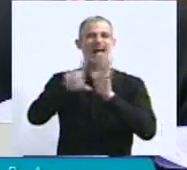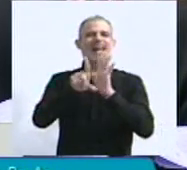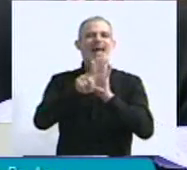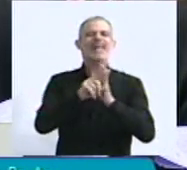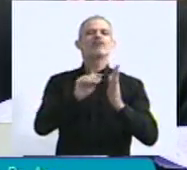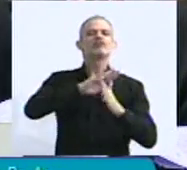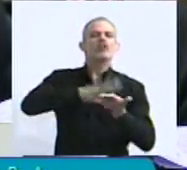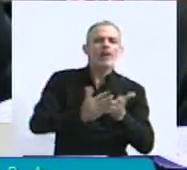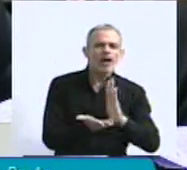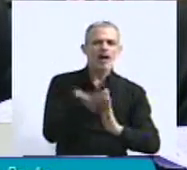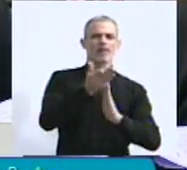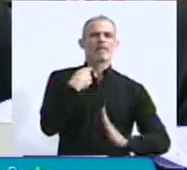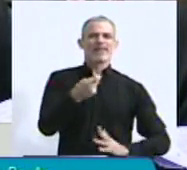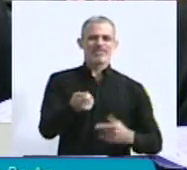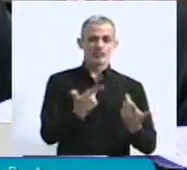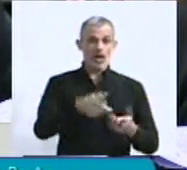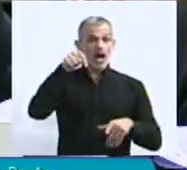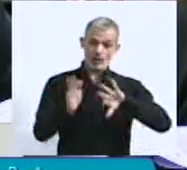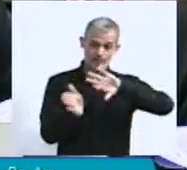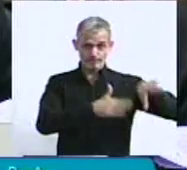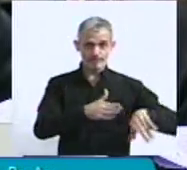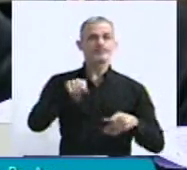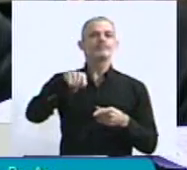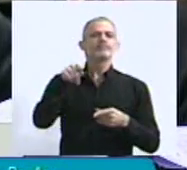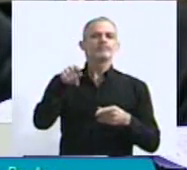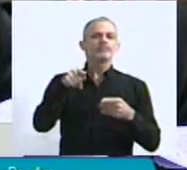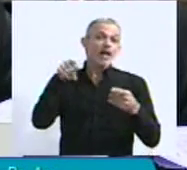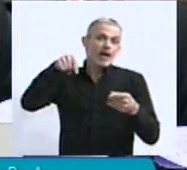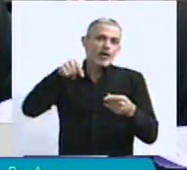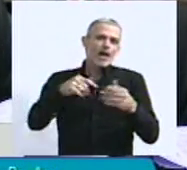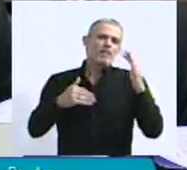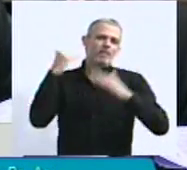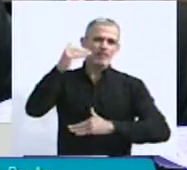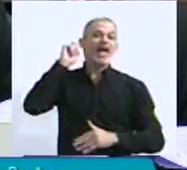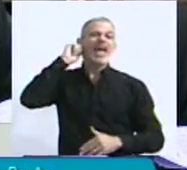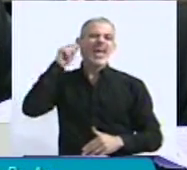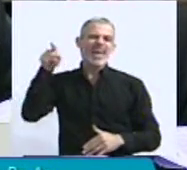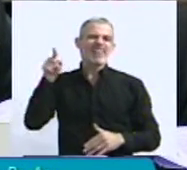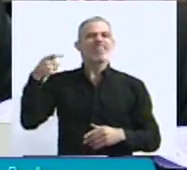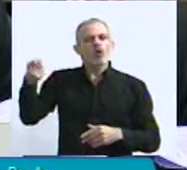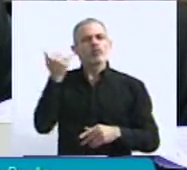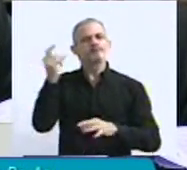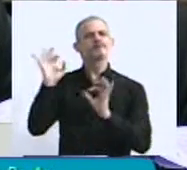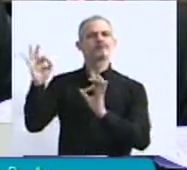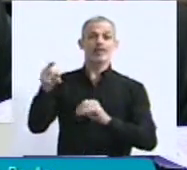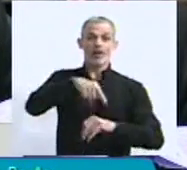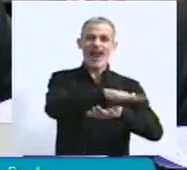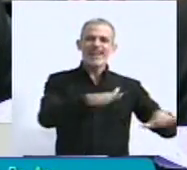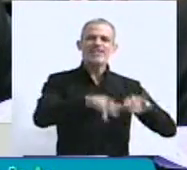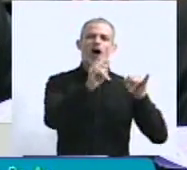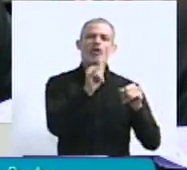movilidad previsional. Ahora le toca el turno a la otra punta de la pirámide de edad, que son niños y